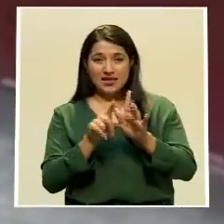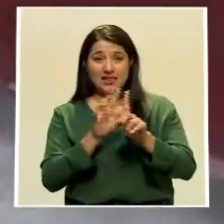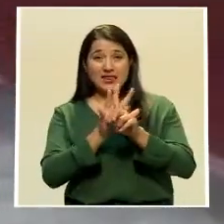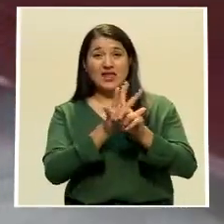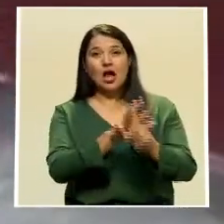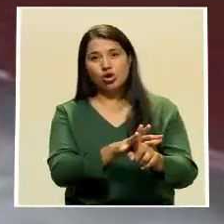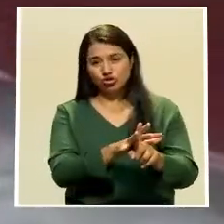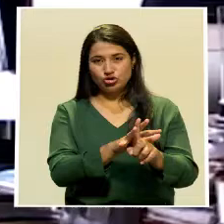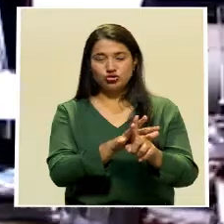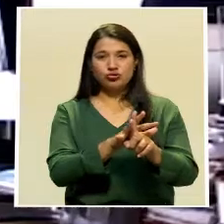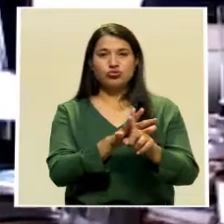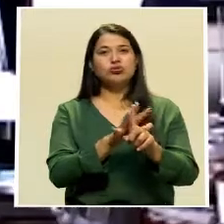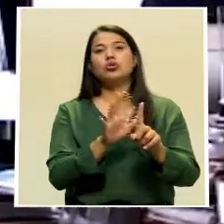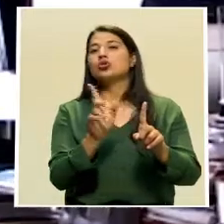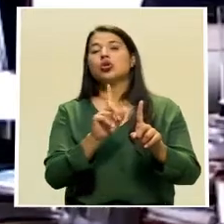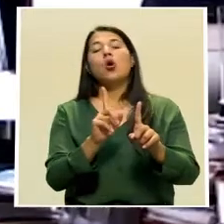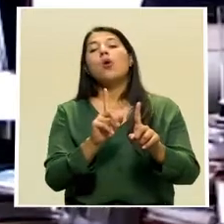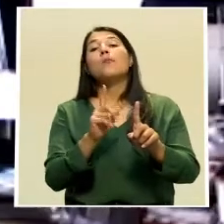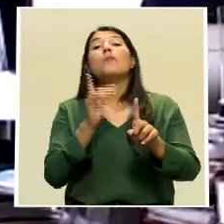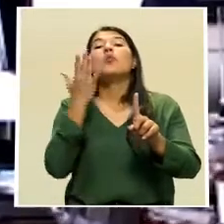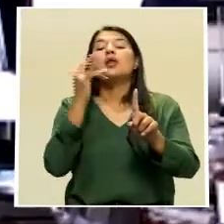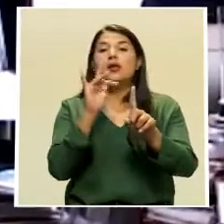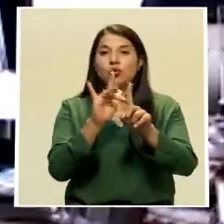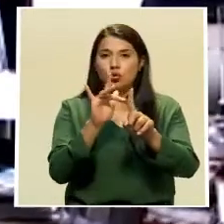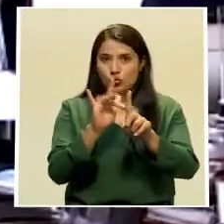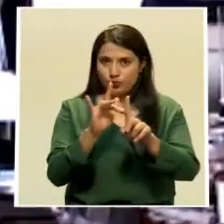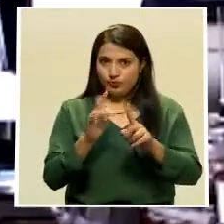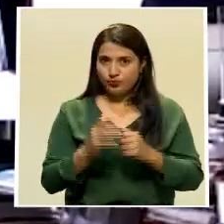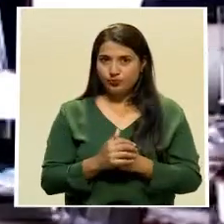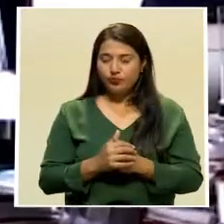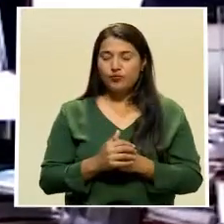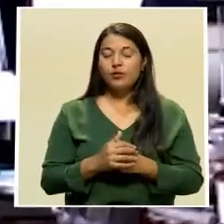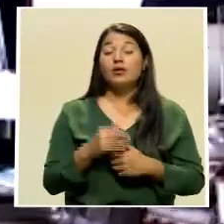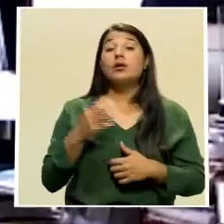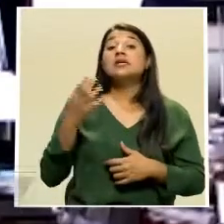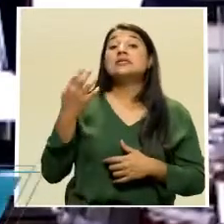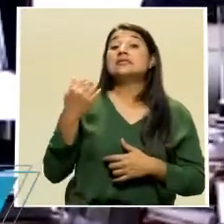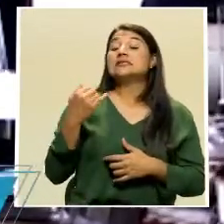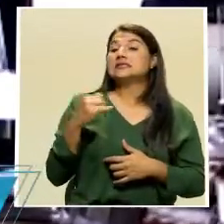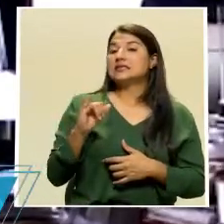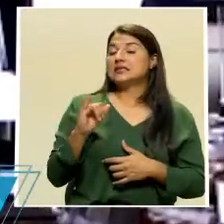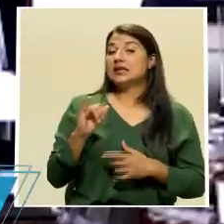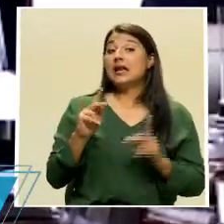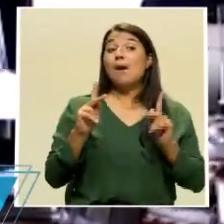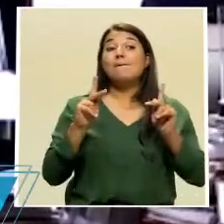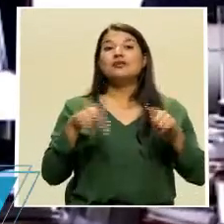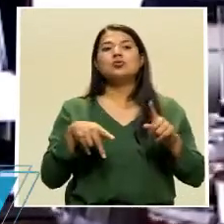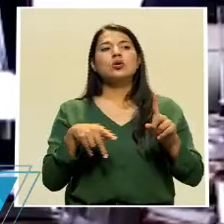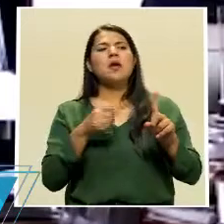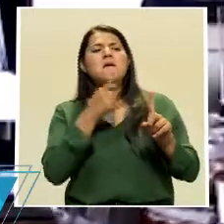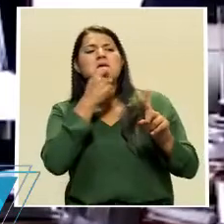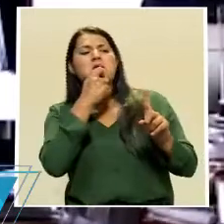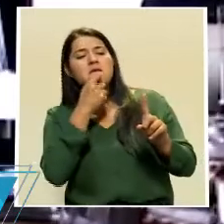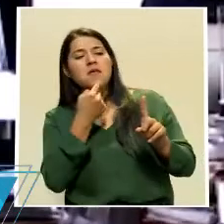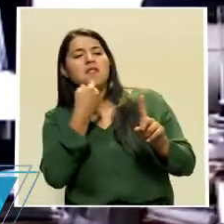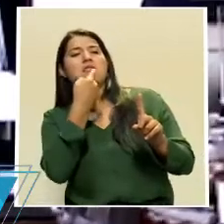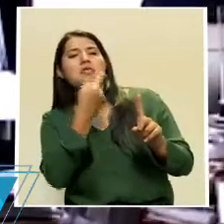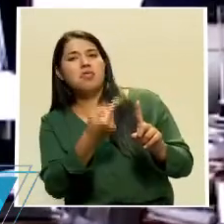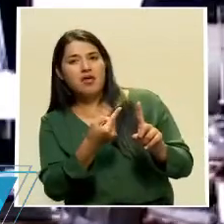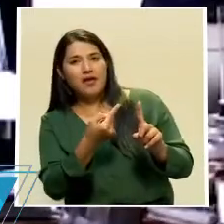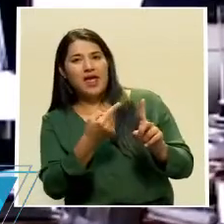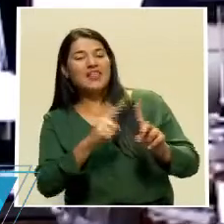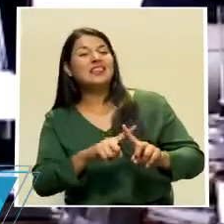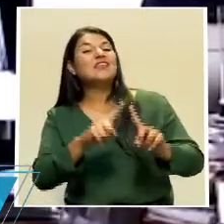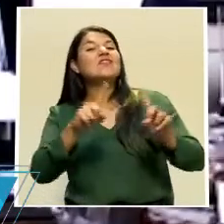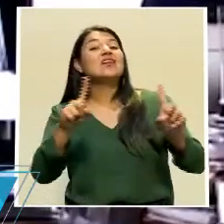implica abuso sexual. Cuando se pasa de esas conductas a ya lo que es tocamientos, en